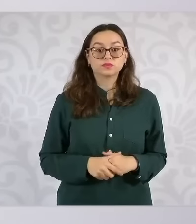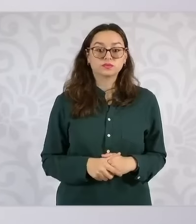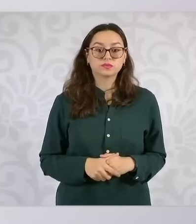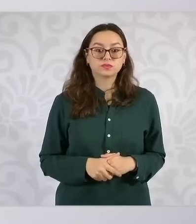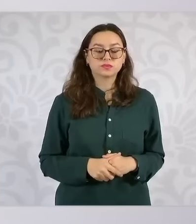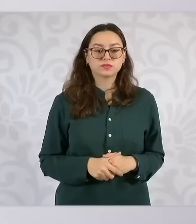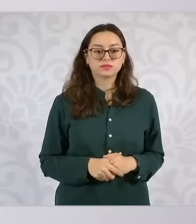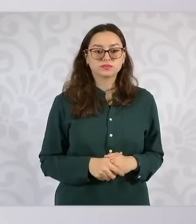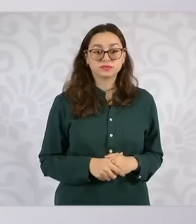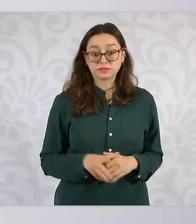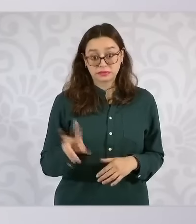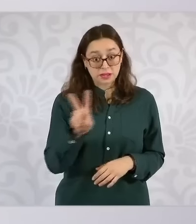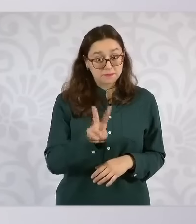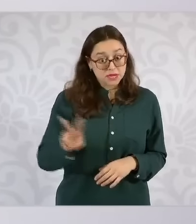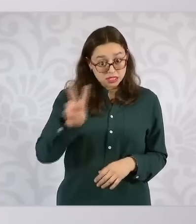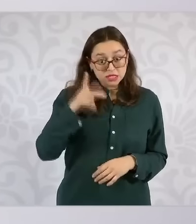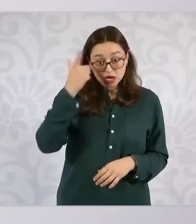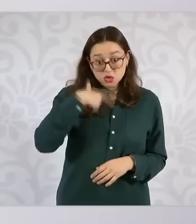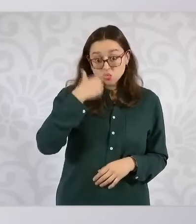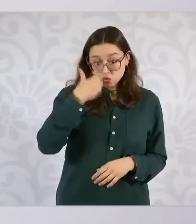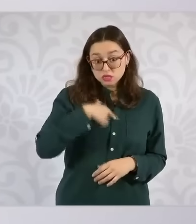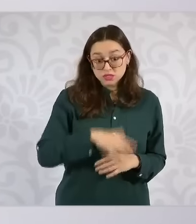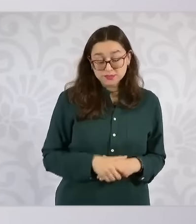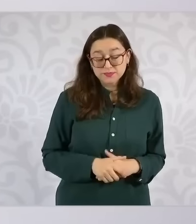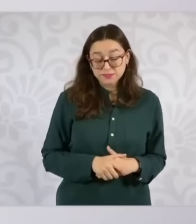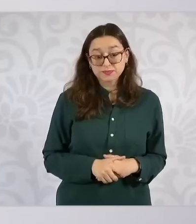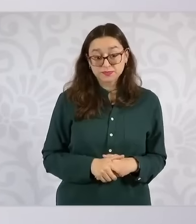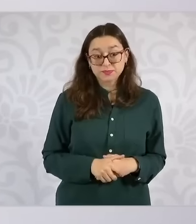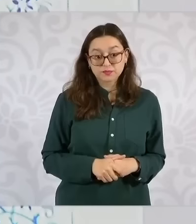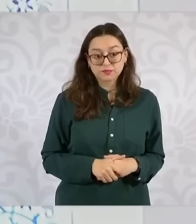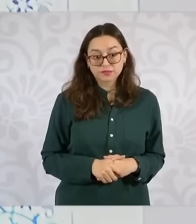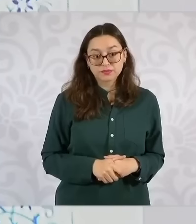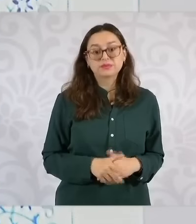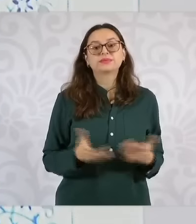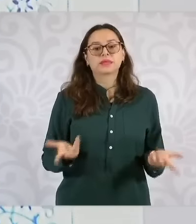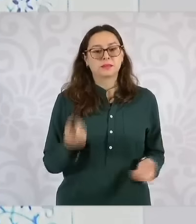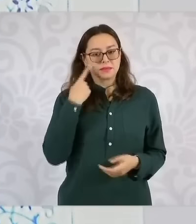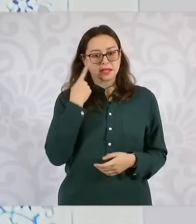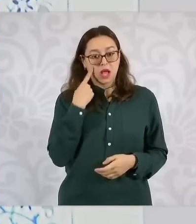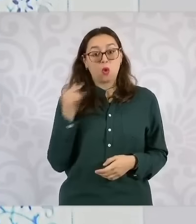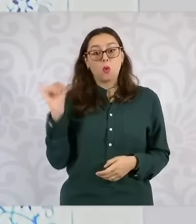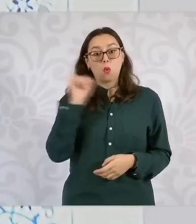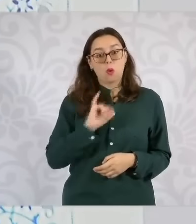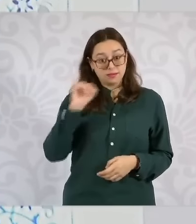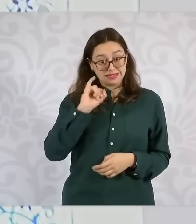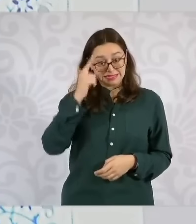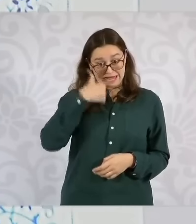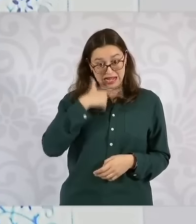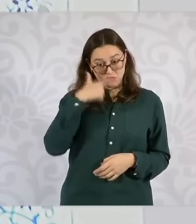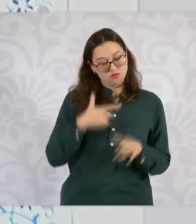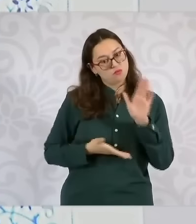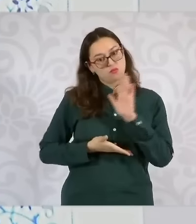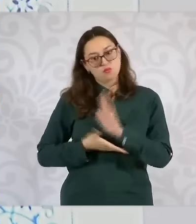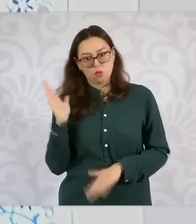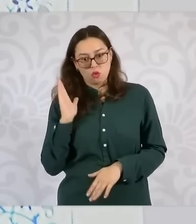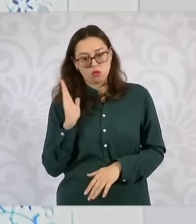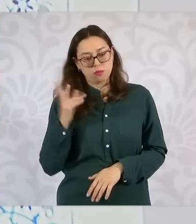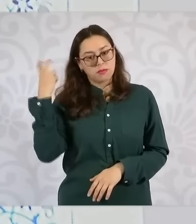del sábado, del viernes en la noche. Nos vamos desde el jueves en la noche a Baja California